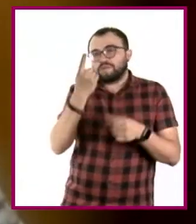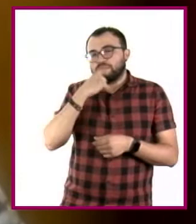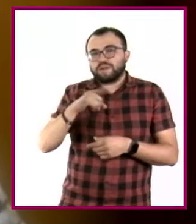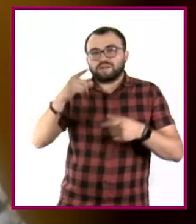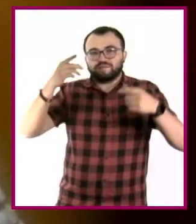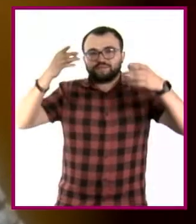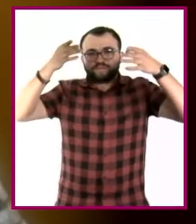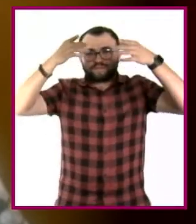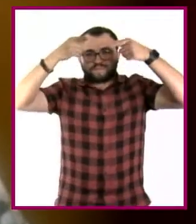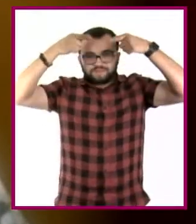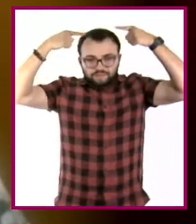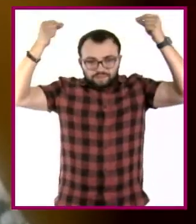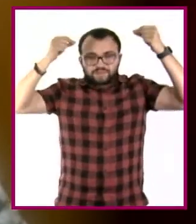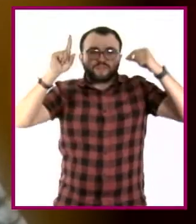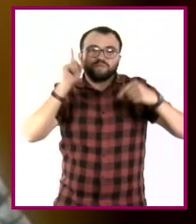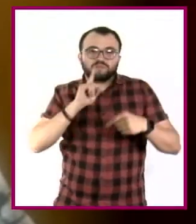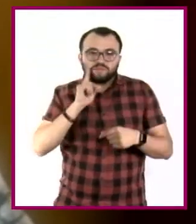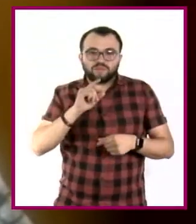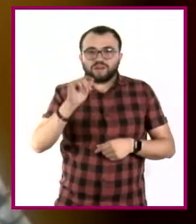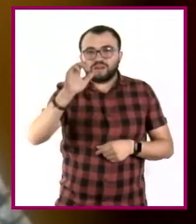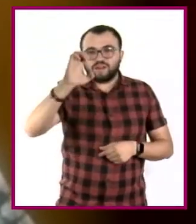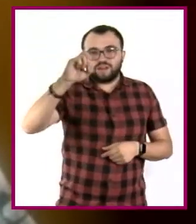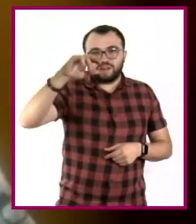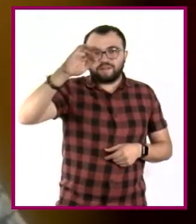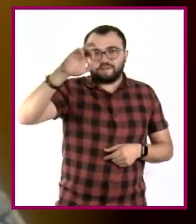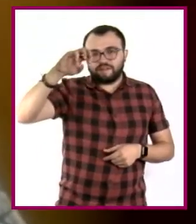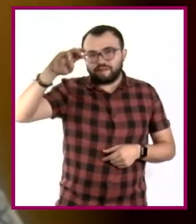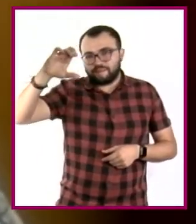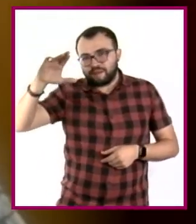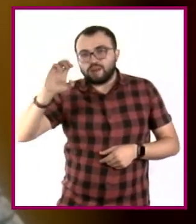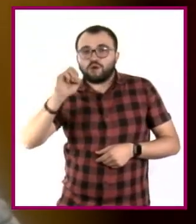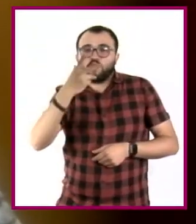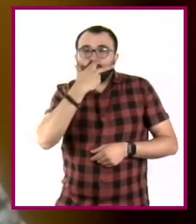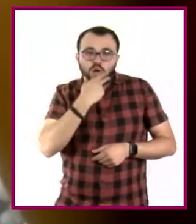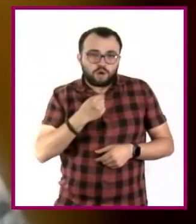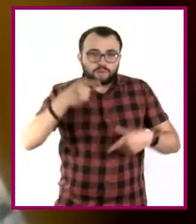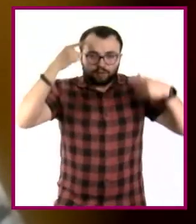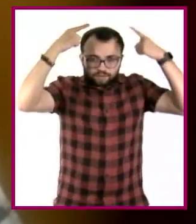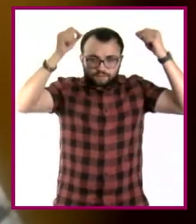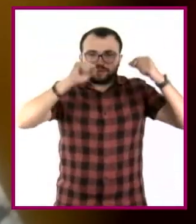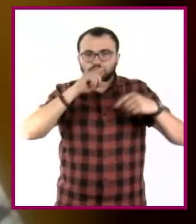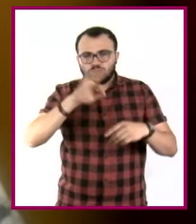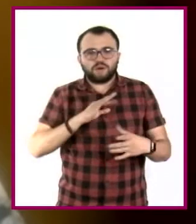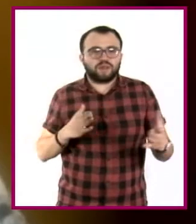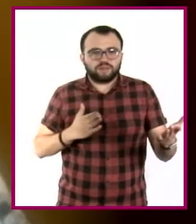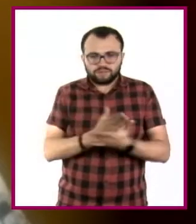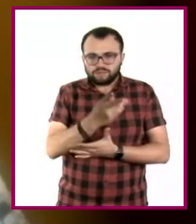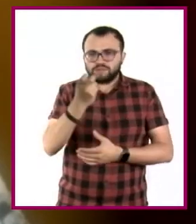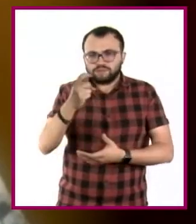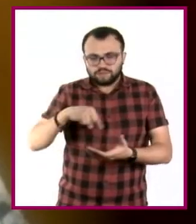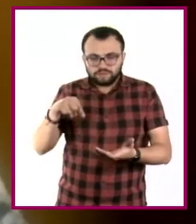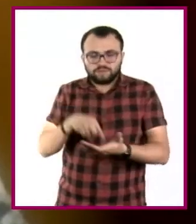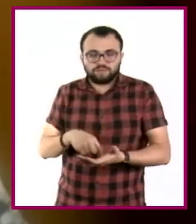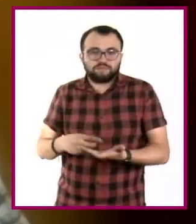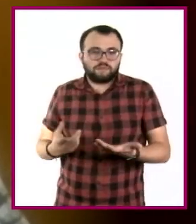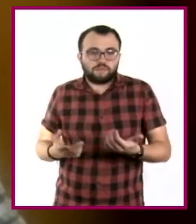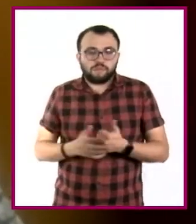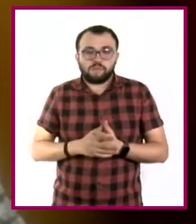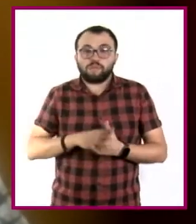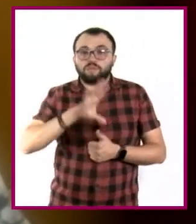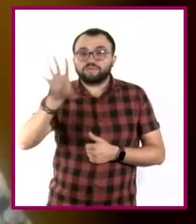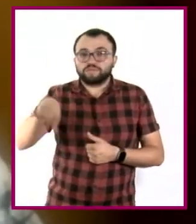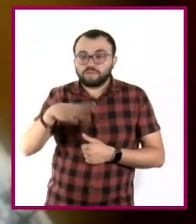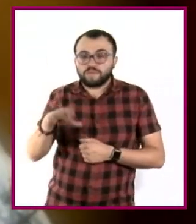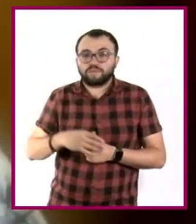para médicas, para enfermeros o médicos, bueno, que accedan a esos espacios, que